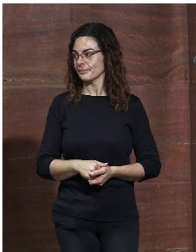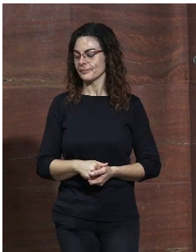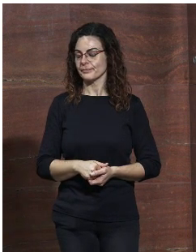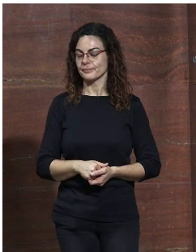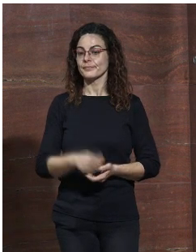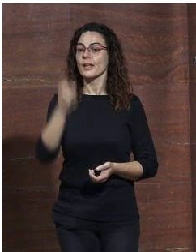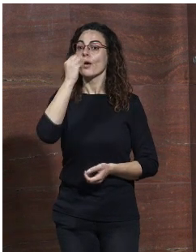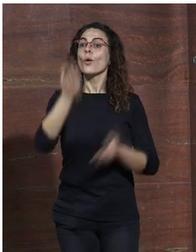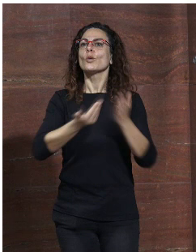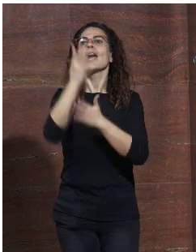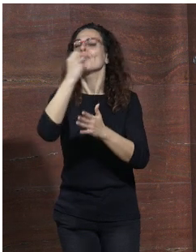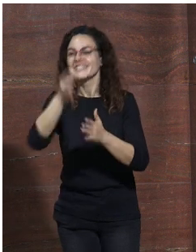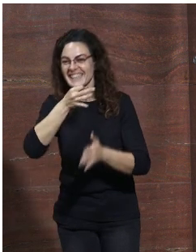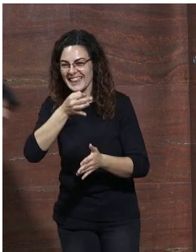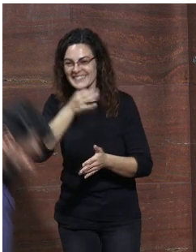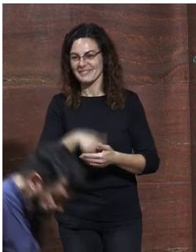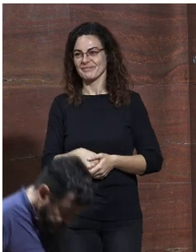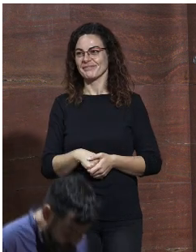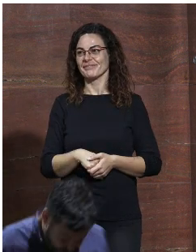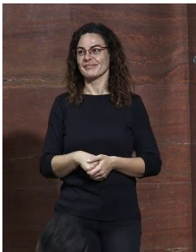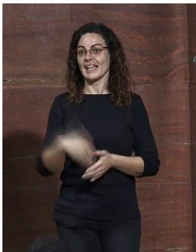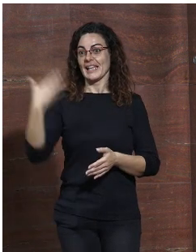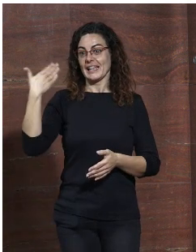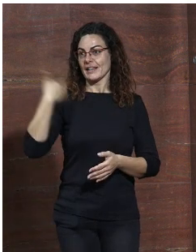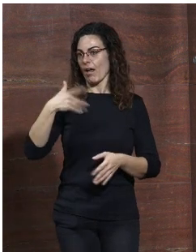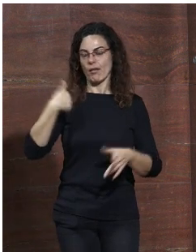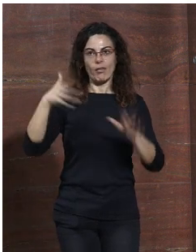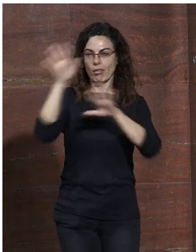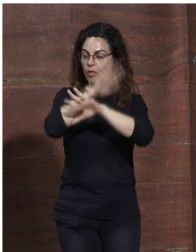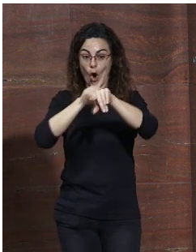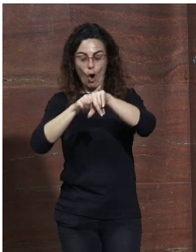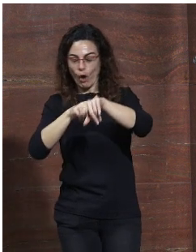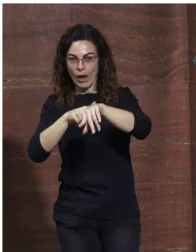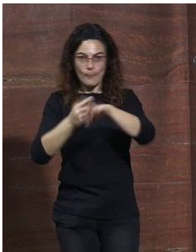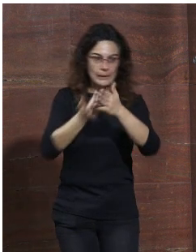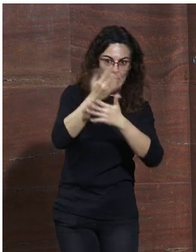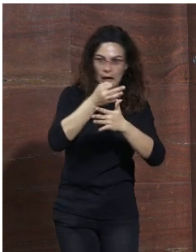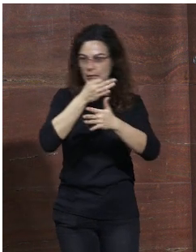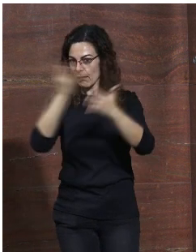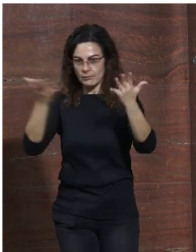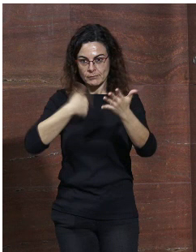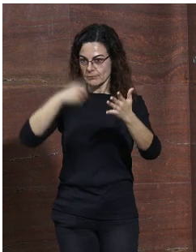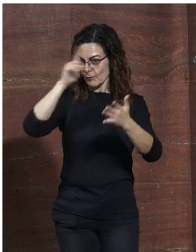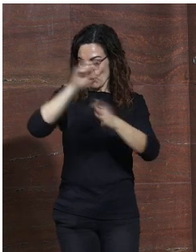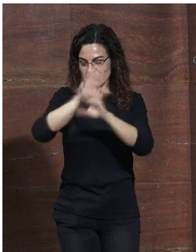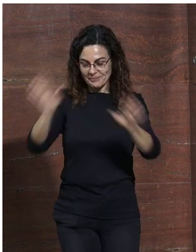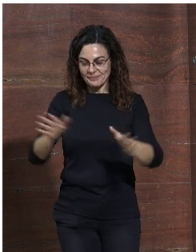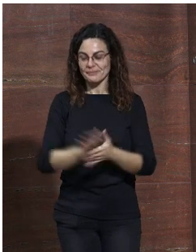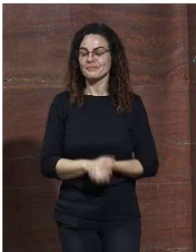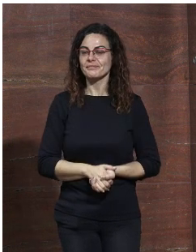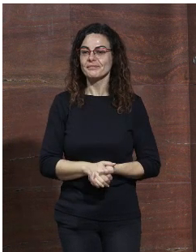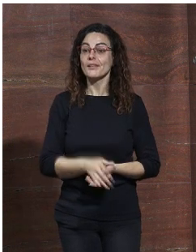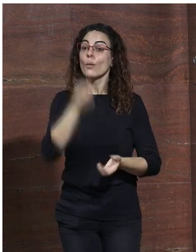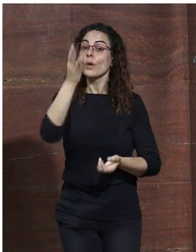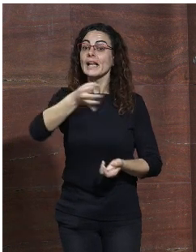Hola, buenos días, o buenas tardes, que ya últimamente no sé ni en qué momento del día vivo. Bueno,